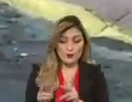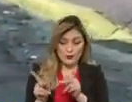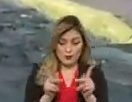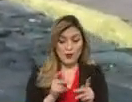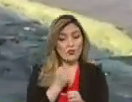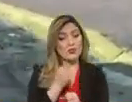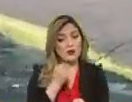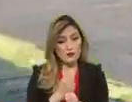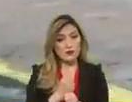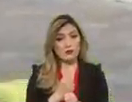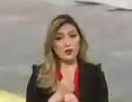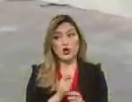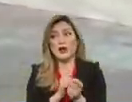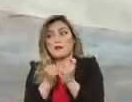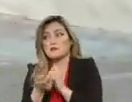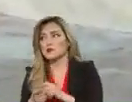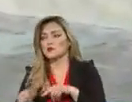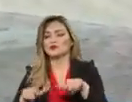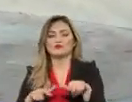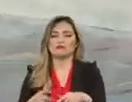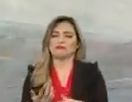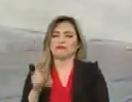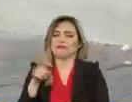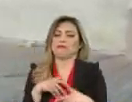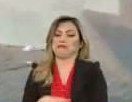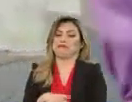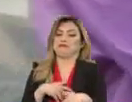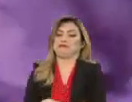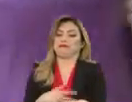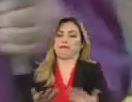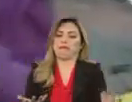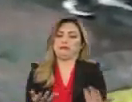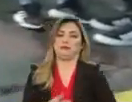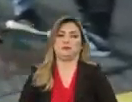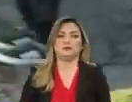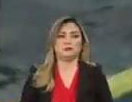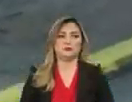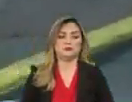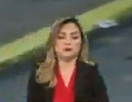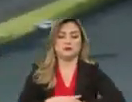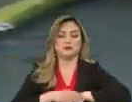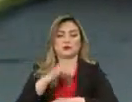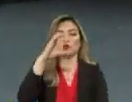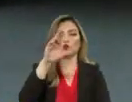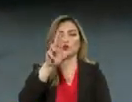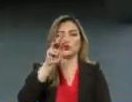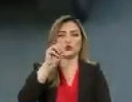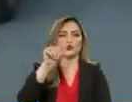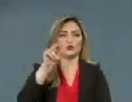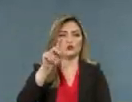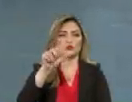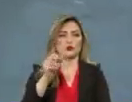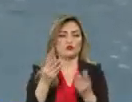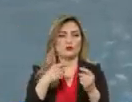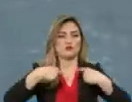de reactivación o de reubicación, ellos saldrán a las calles. Por este lado, en la calle Cumandá, vemos gran movimiento